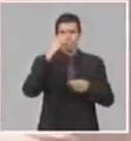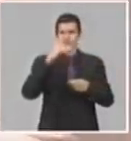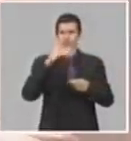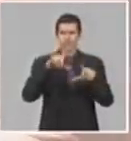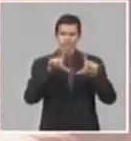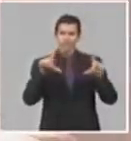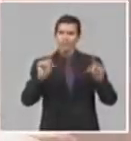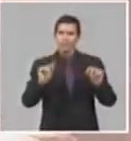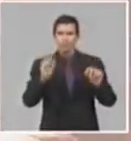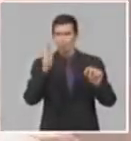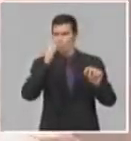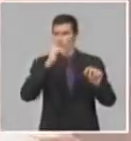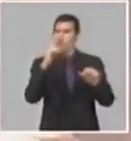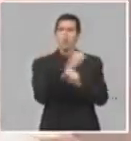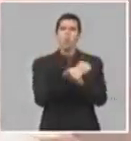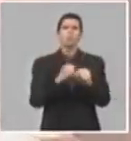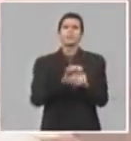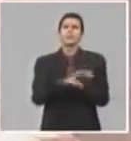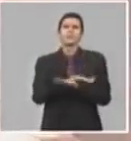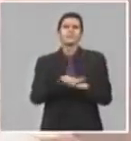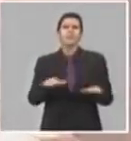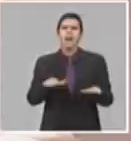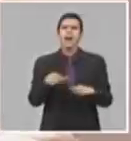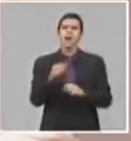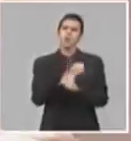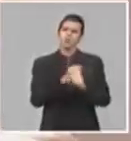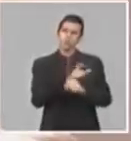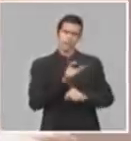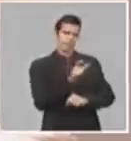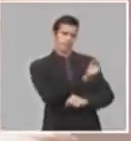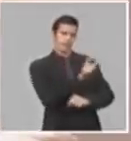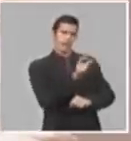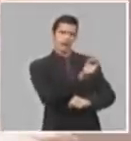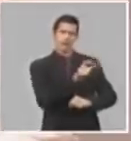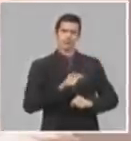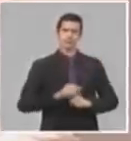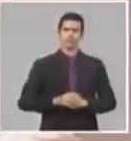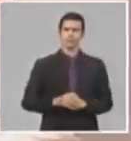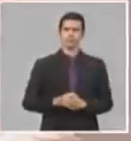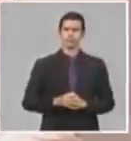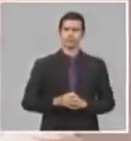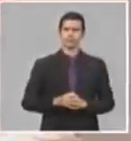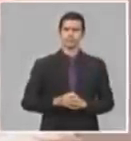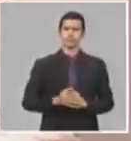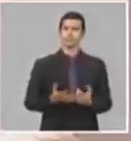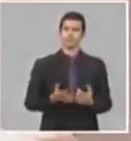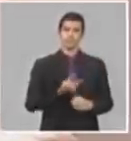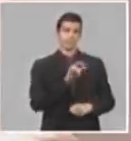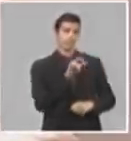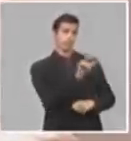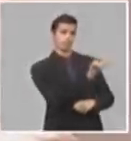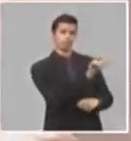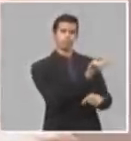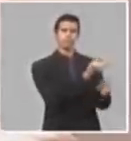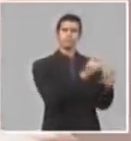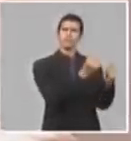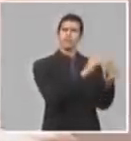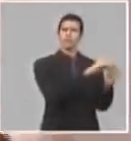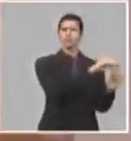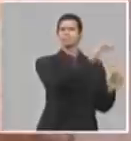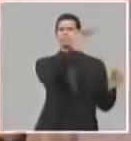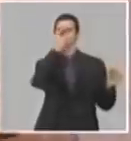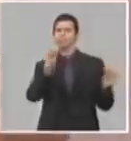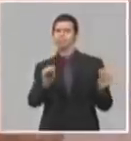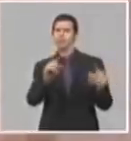¿Cómo se pueden alimentar esas cuentas corrientes en divisa? Bueno, con la propia exportación, vendimos,